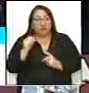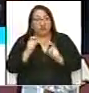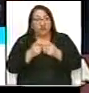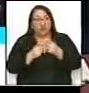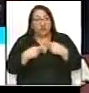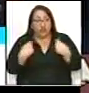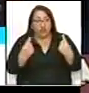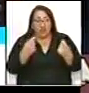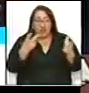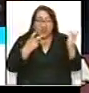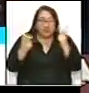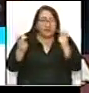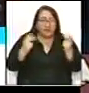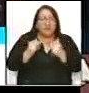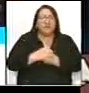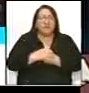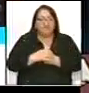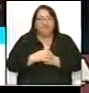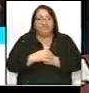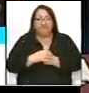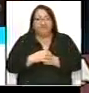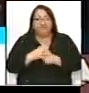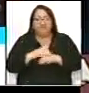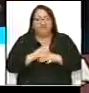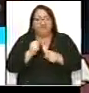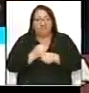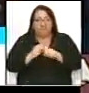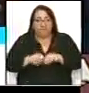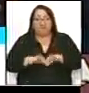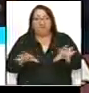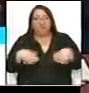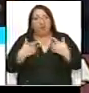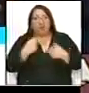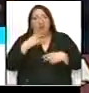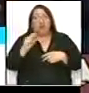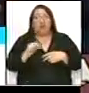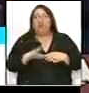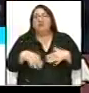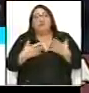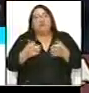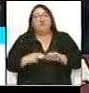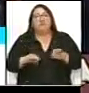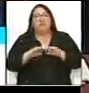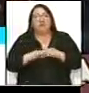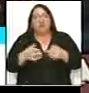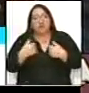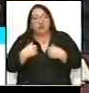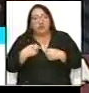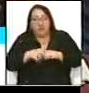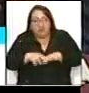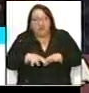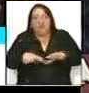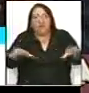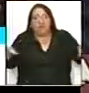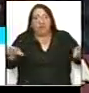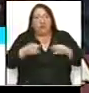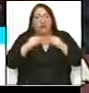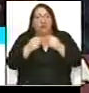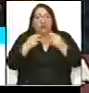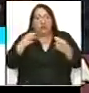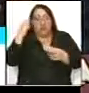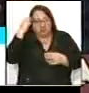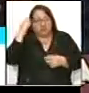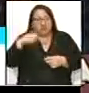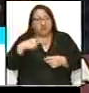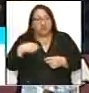colegas y obviamente esta vocación descentralista que tampoco podemos ignorar, lo que ocurre es que tenemos que descentralizar a los partidos políticos. Es